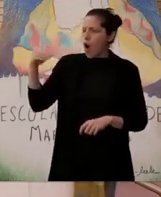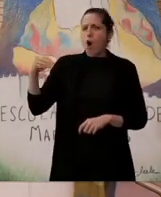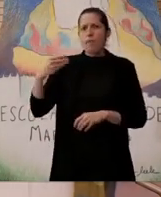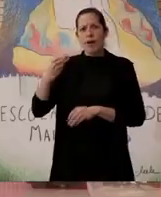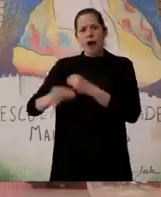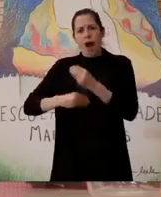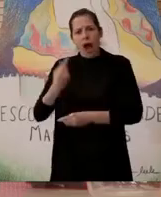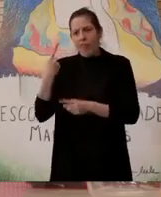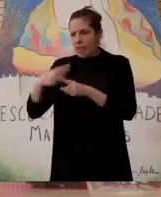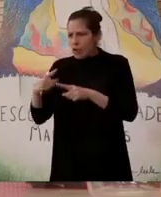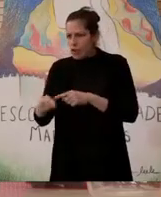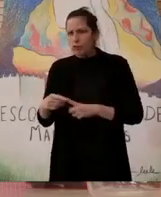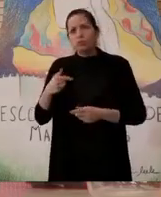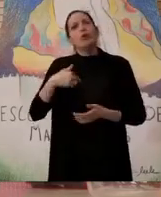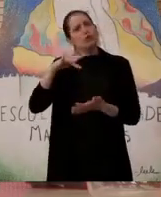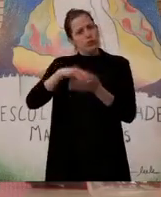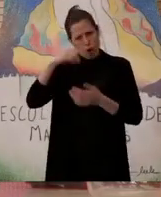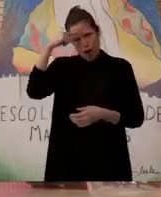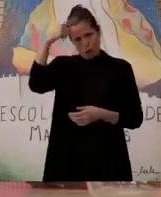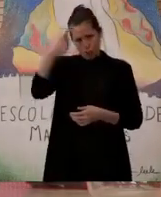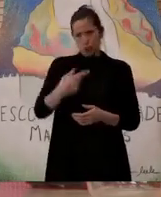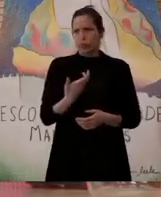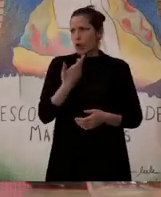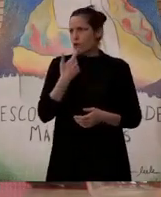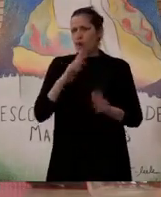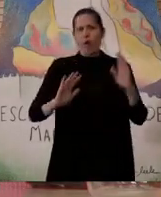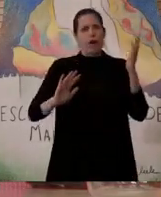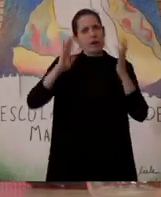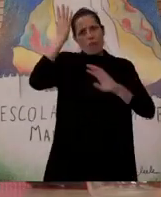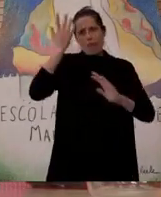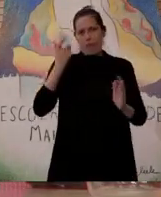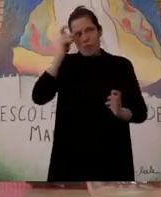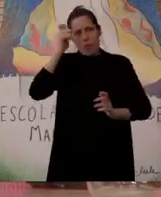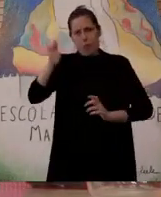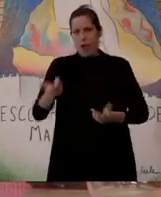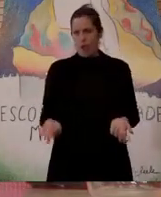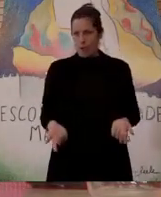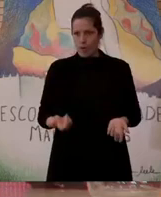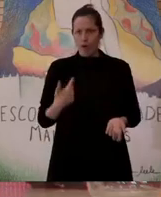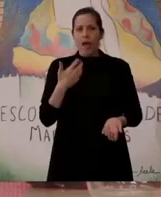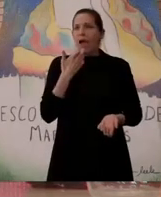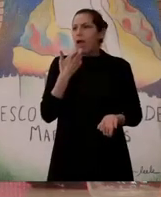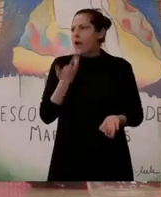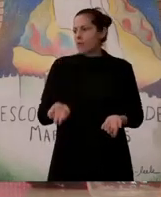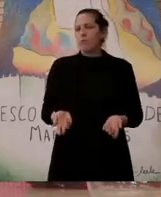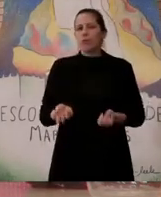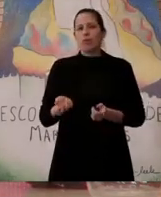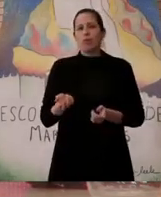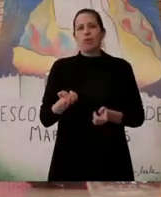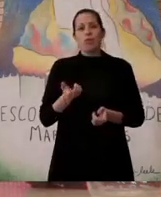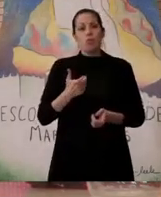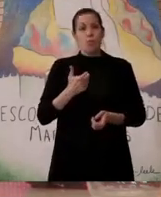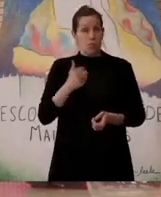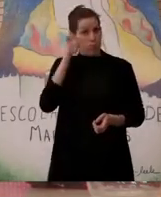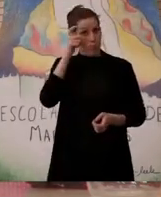llevo me tocó cultura y vaya si se corre Revolución revolucionó el pueblo de asociaciones a el pueblo